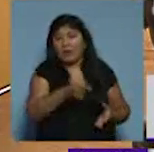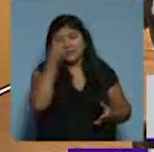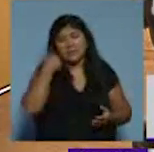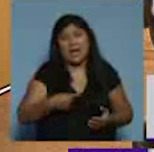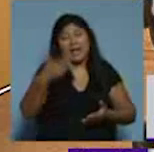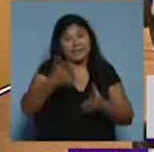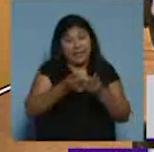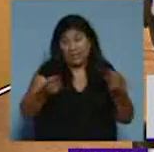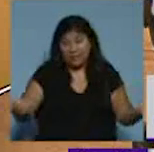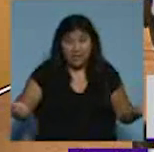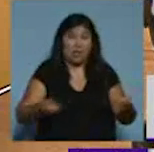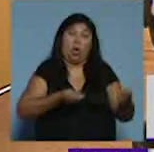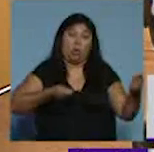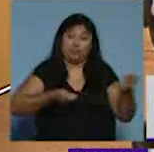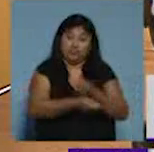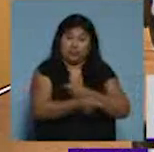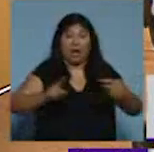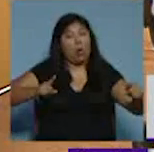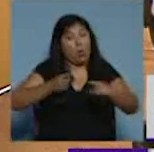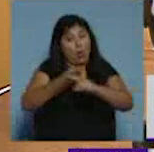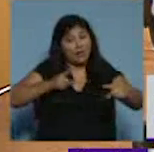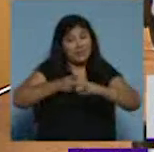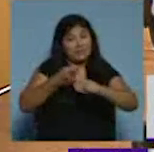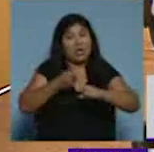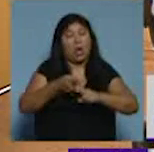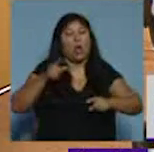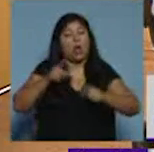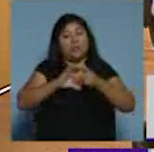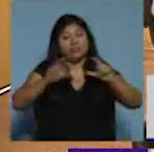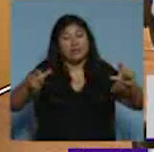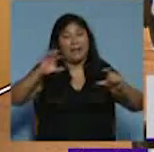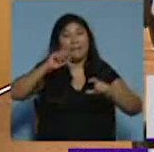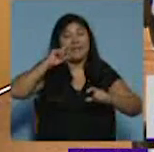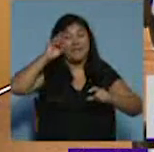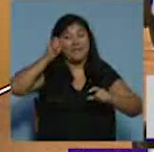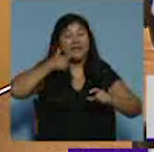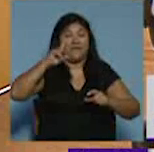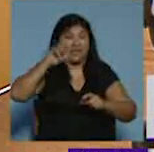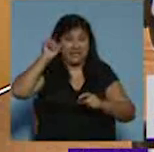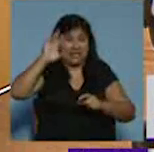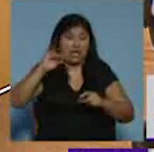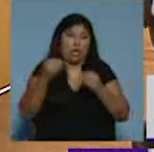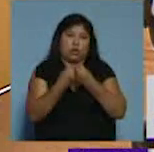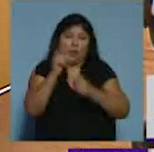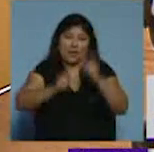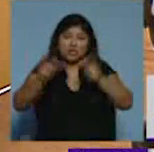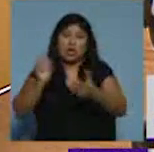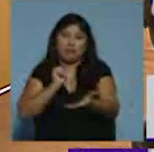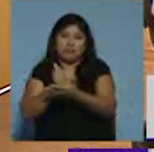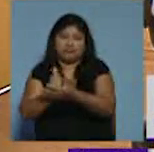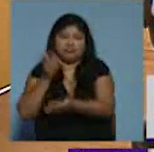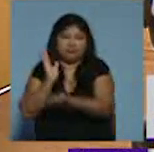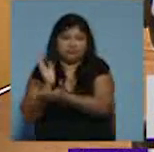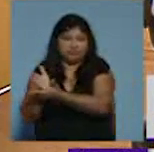de pides viseras en donde había más de 30 personas imputadas entre esas milagro sala es su marido y algunas otras